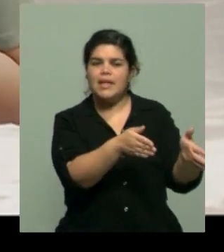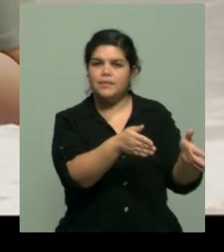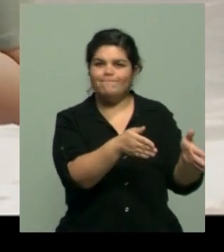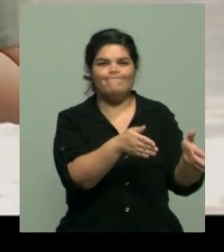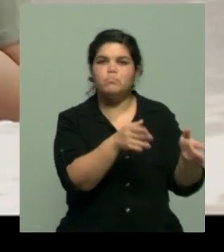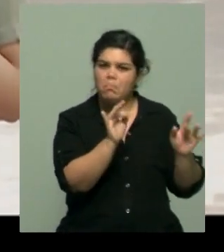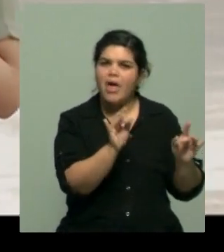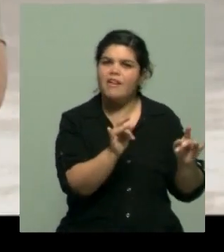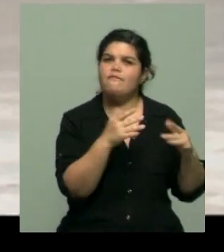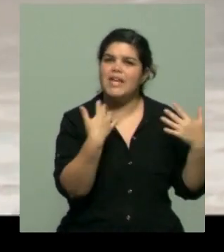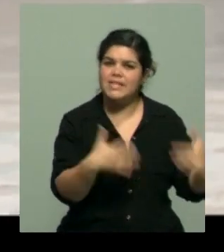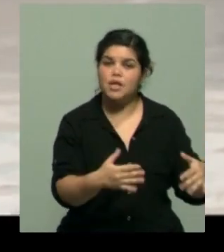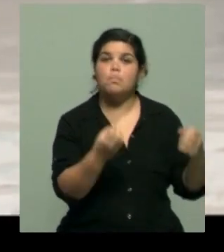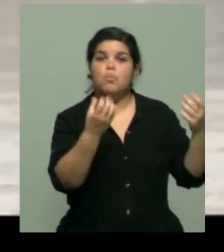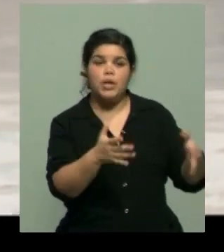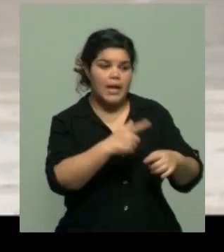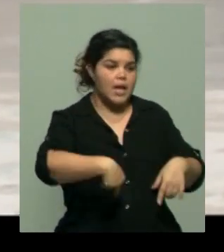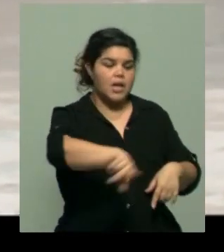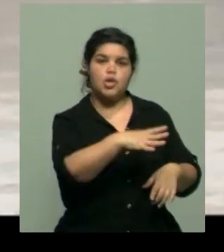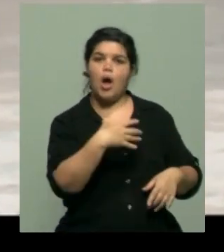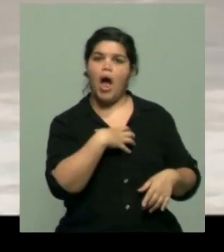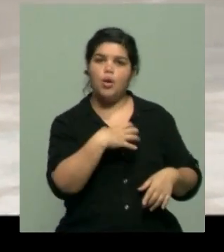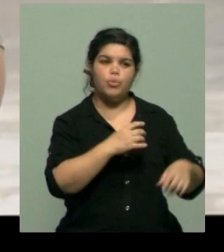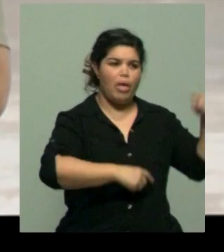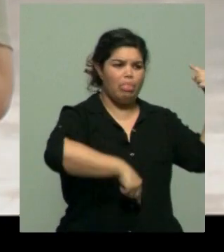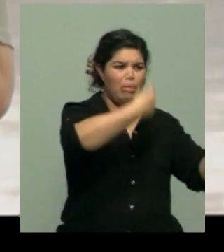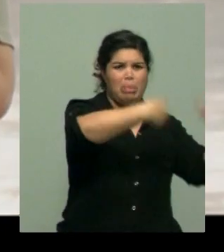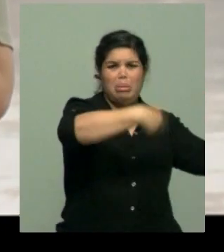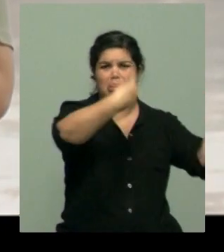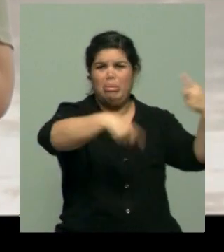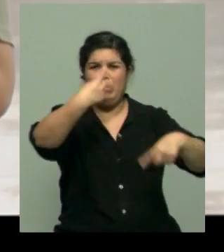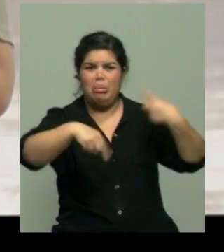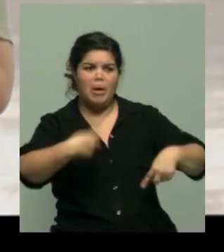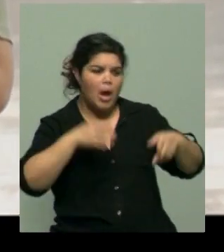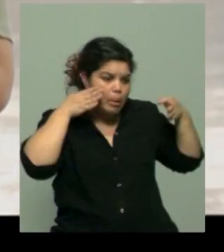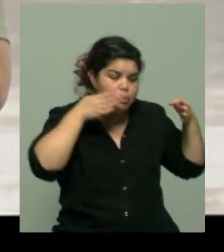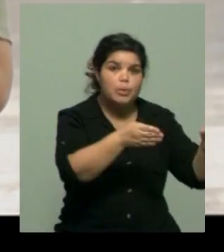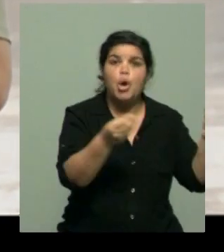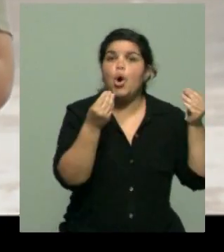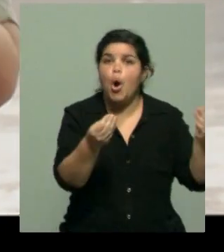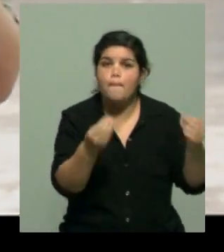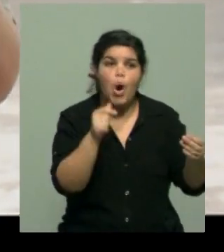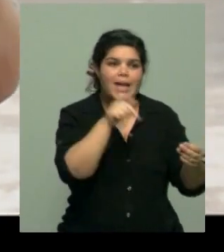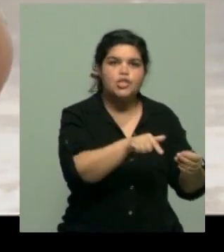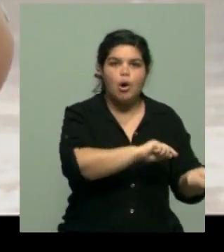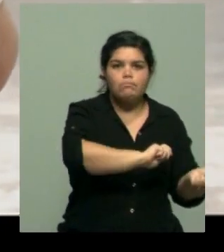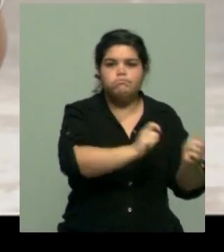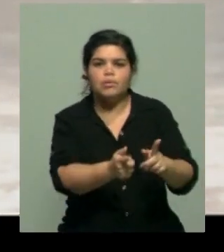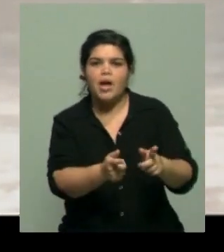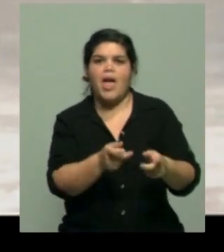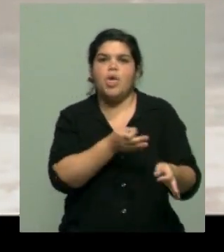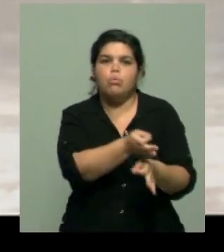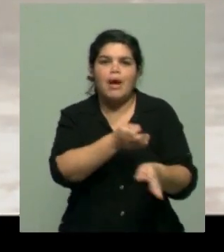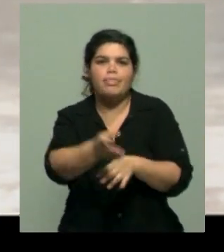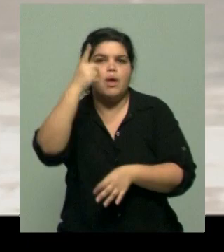poder abordar esta multivariable de factores que impactan en un proceso educativo. La educación